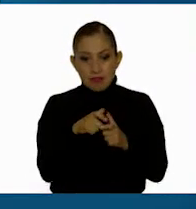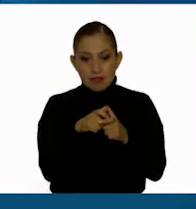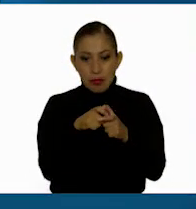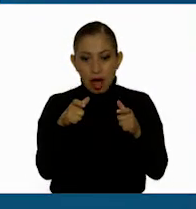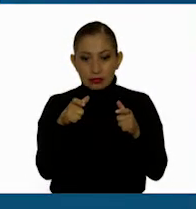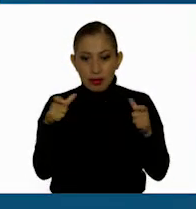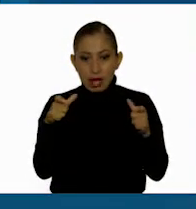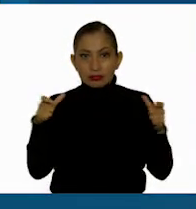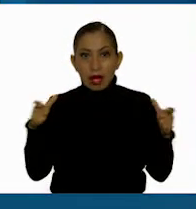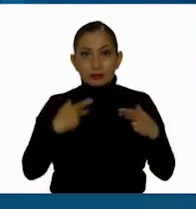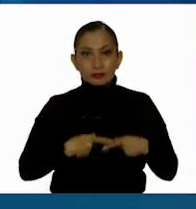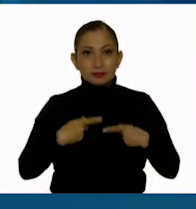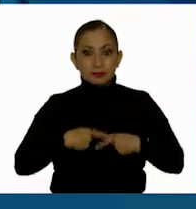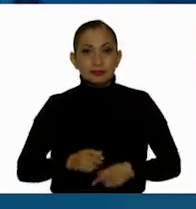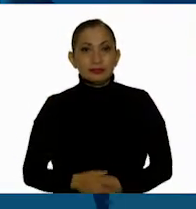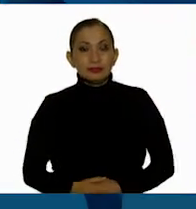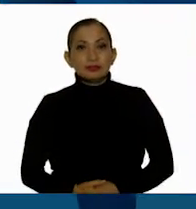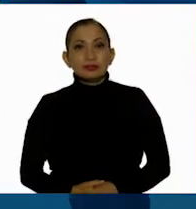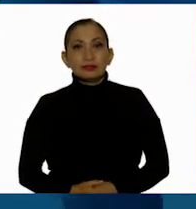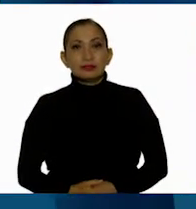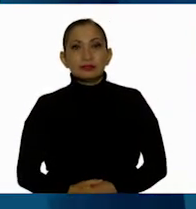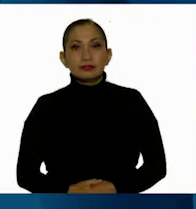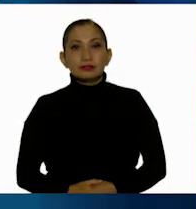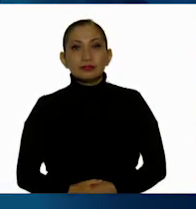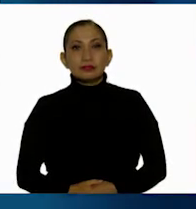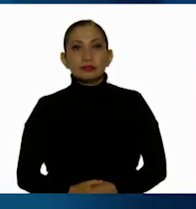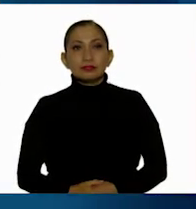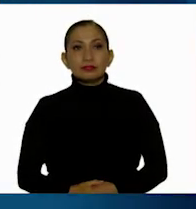aumenta día a día.